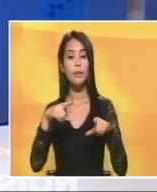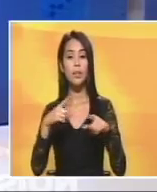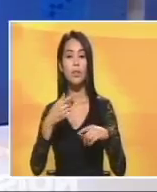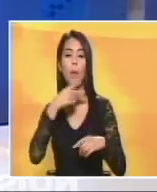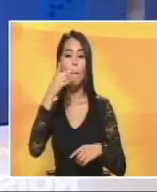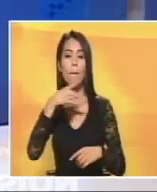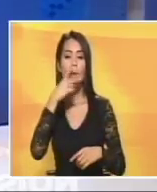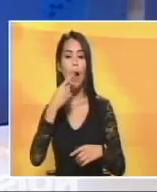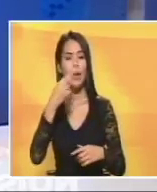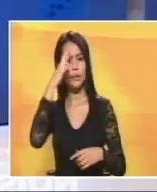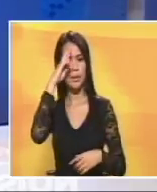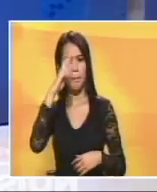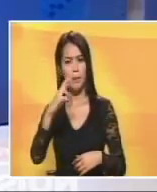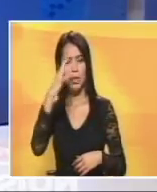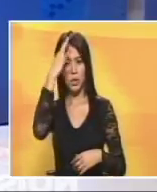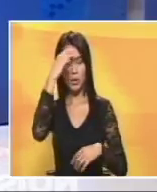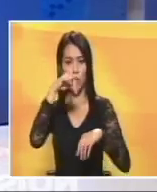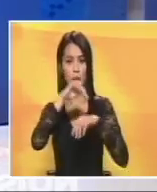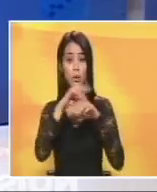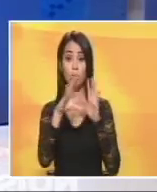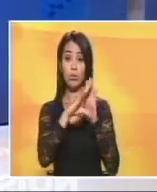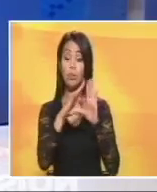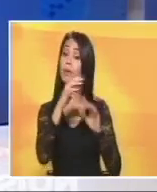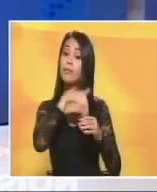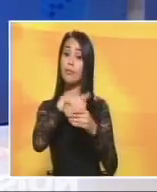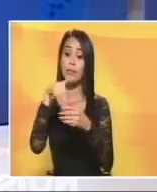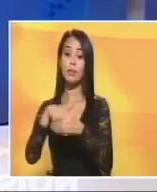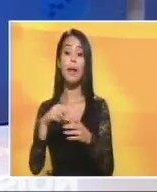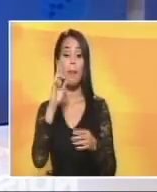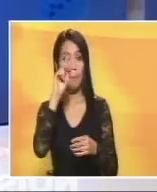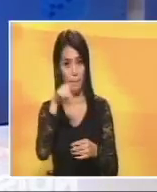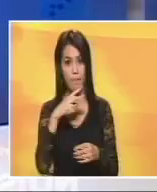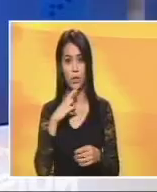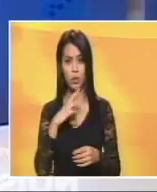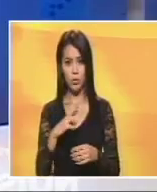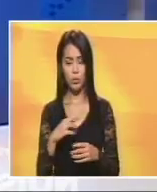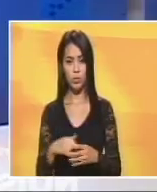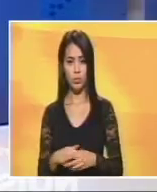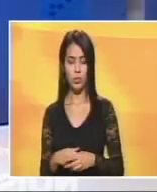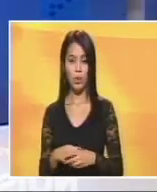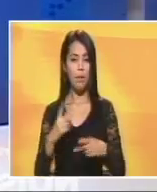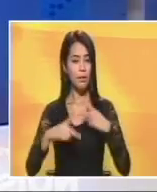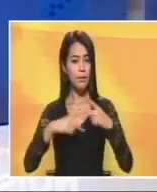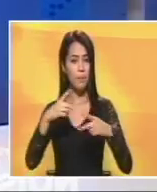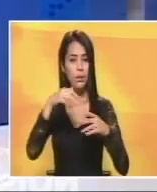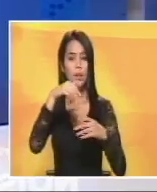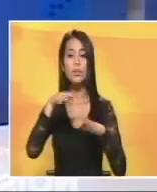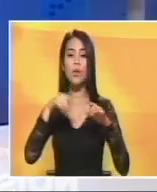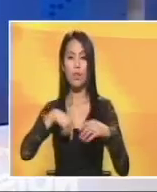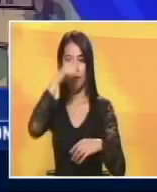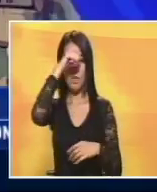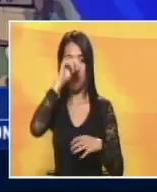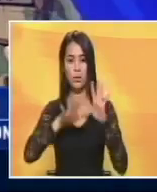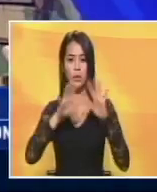políticos a respetar al Consejo Nacional Electoral y los resultados del proceso comicial de este domingo 15 de